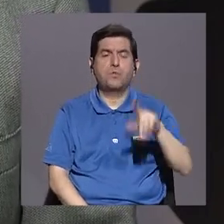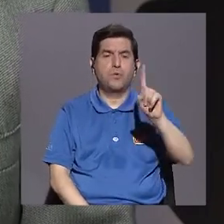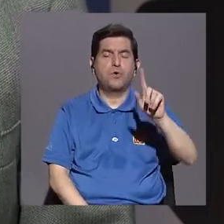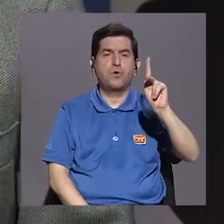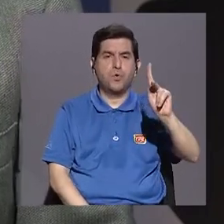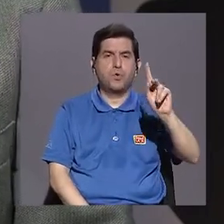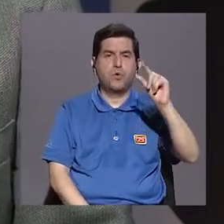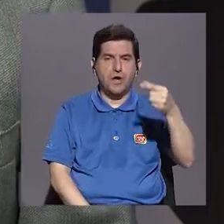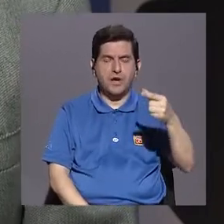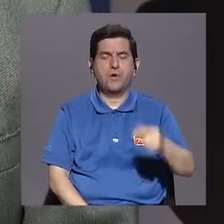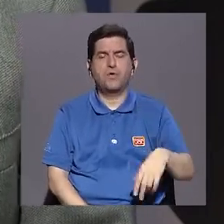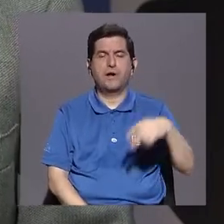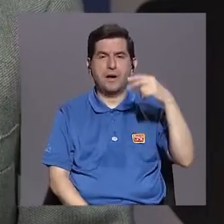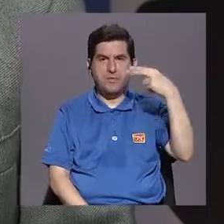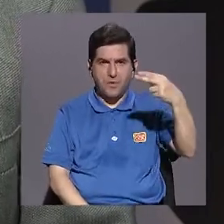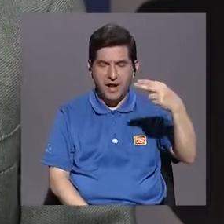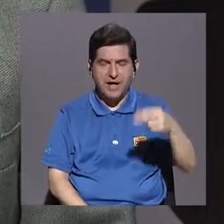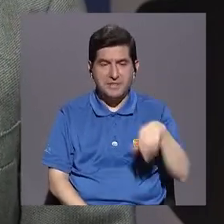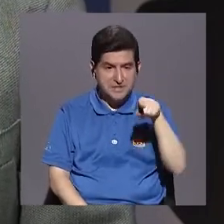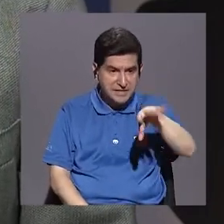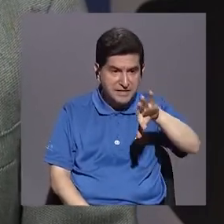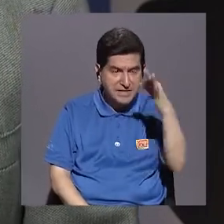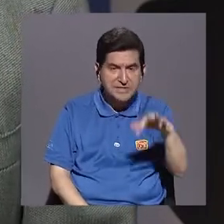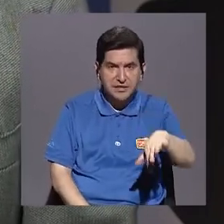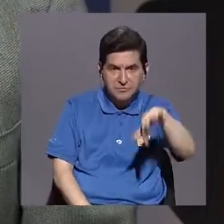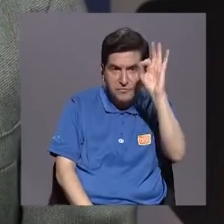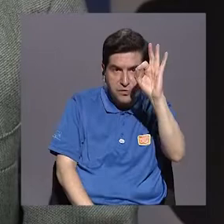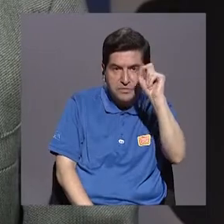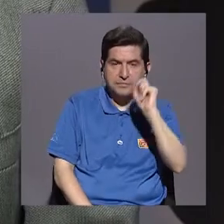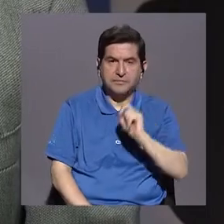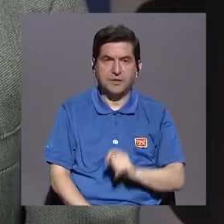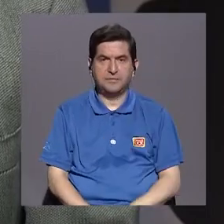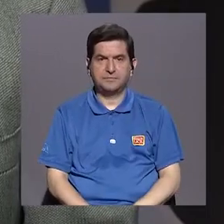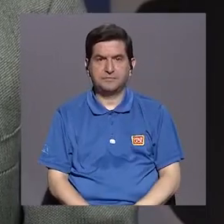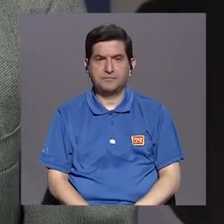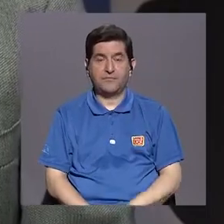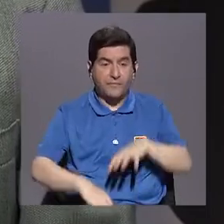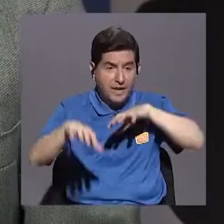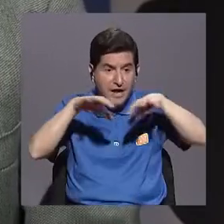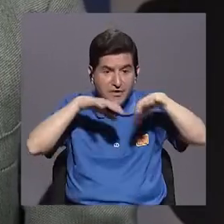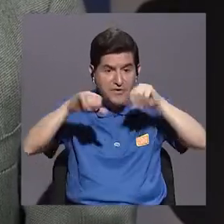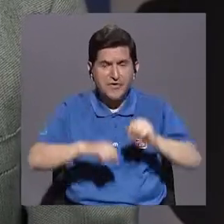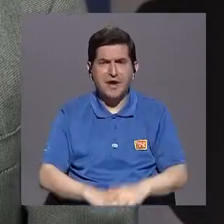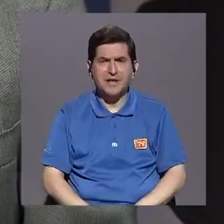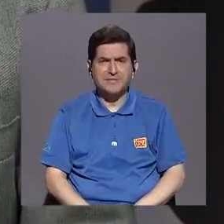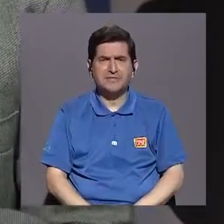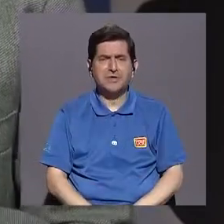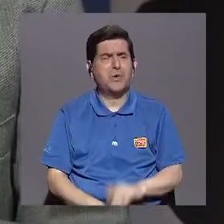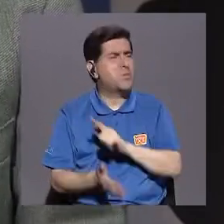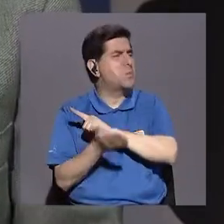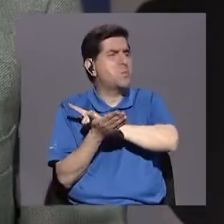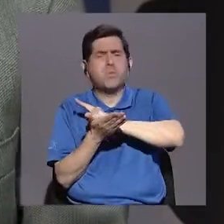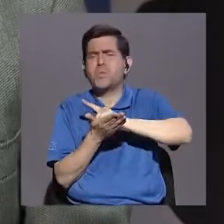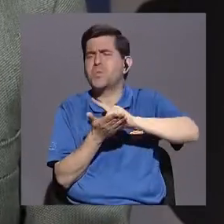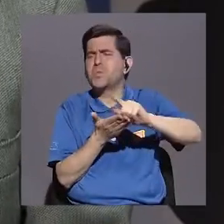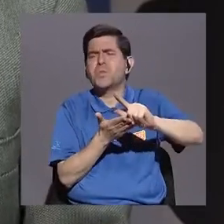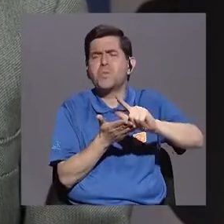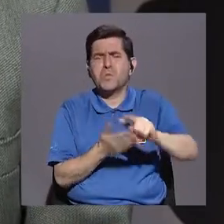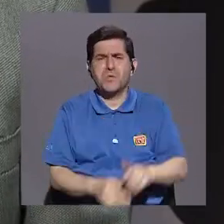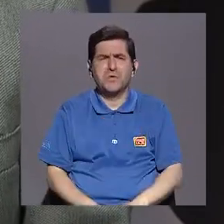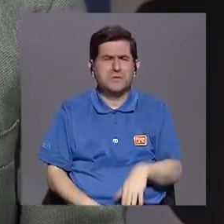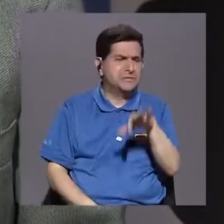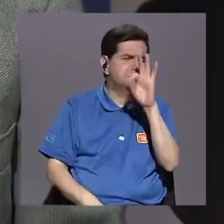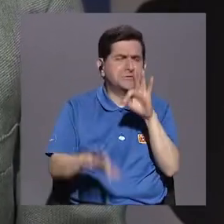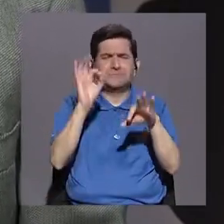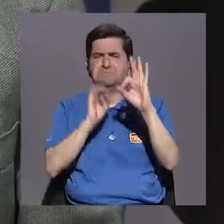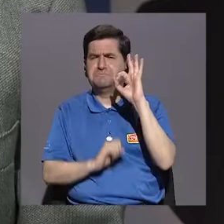hidrógeno que se va a obtener de esa forma si la reacción fuera muy limpia muy selectiva